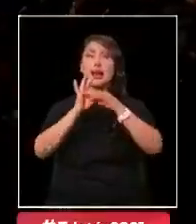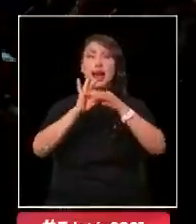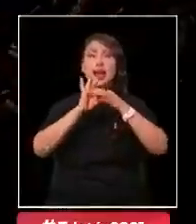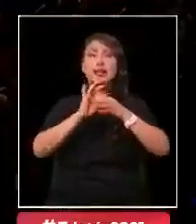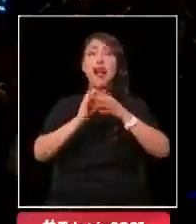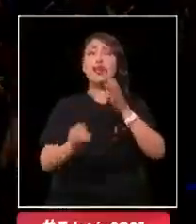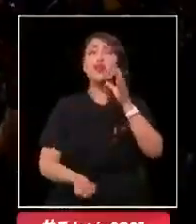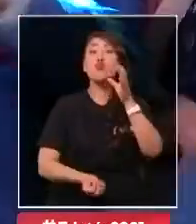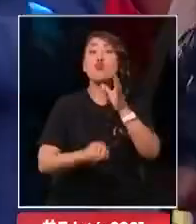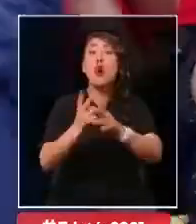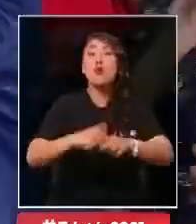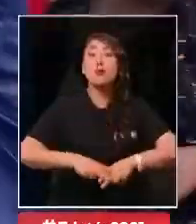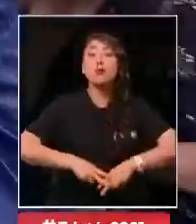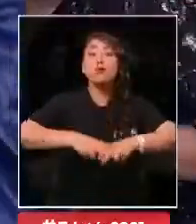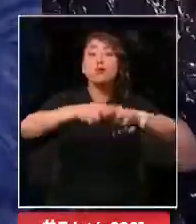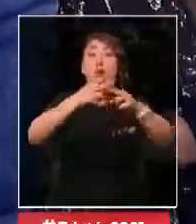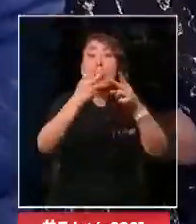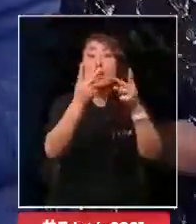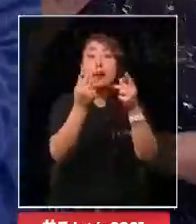perdón